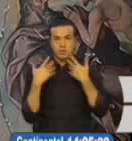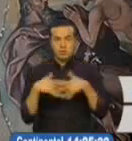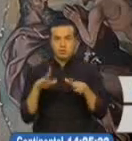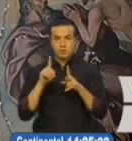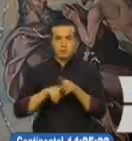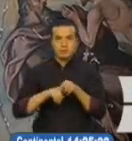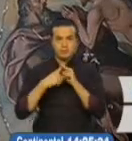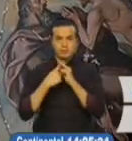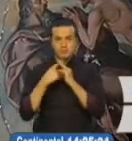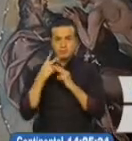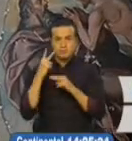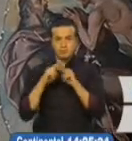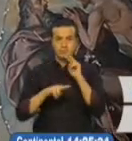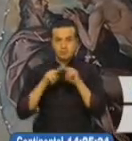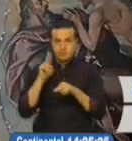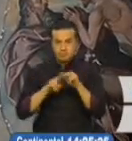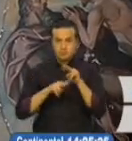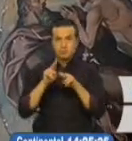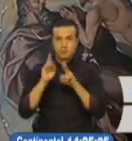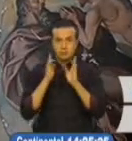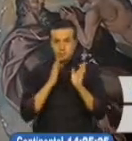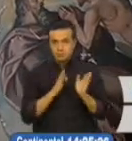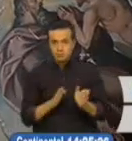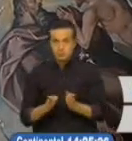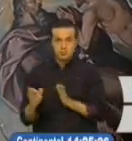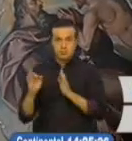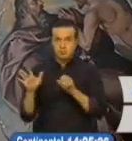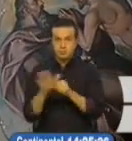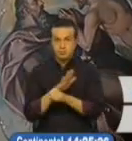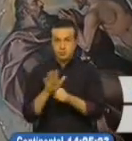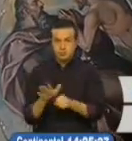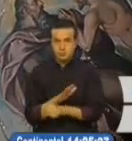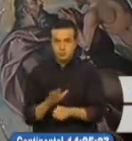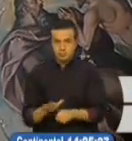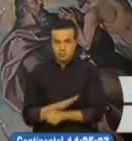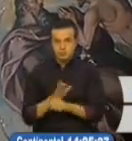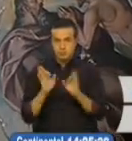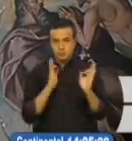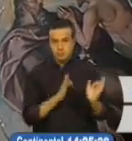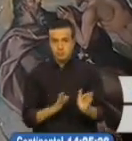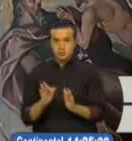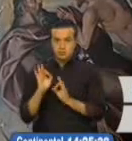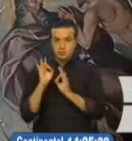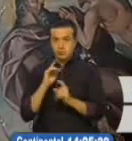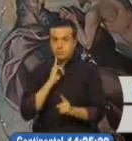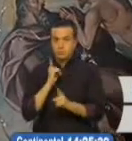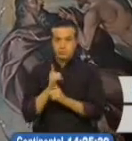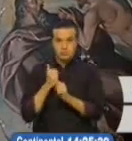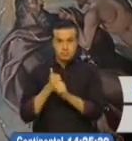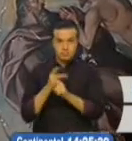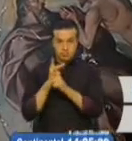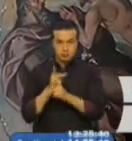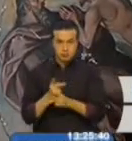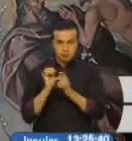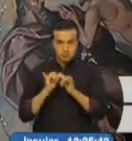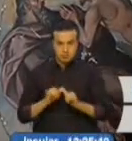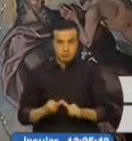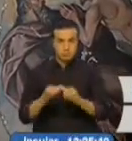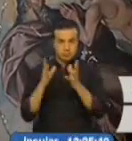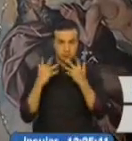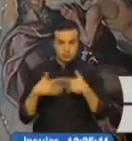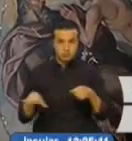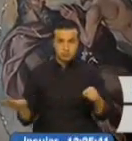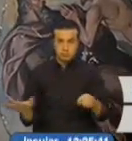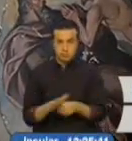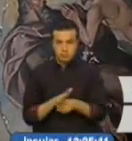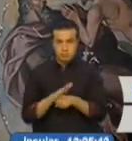un principio se las desmonta, se hacen los tratamientos integrales, tratamientos estructurales de conservación. Una vez que se termine